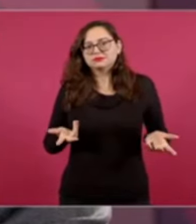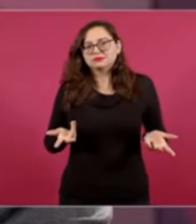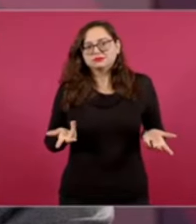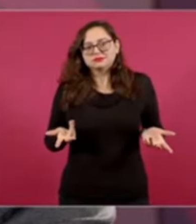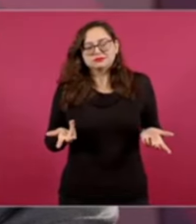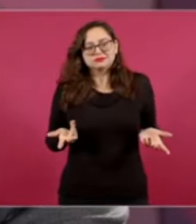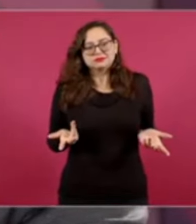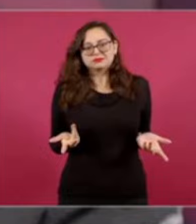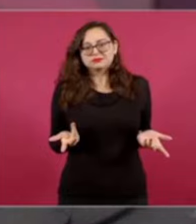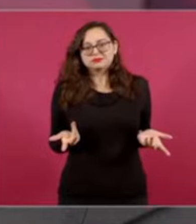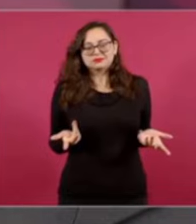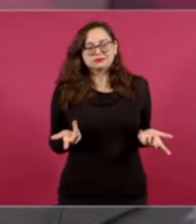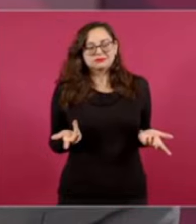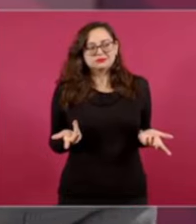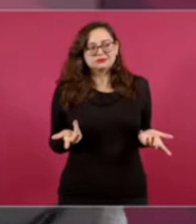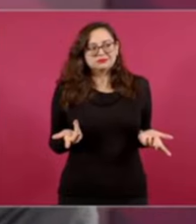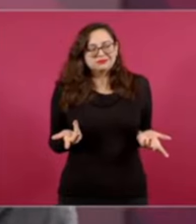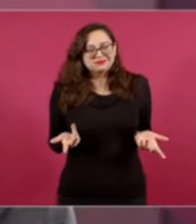No,